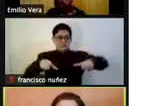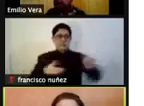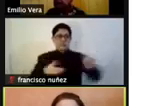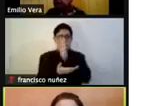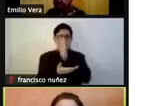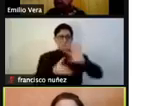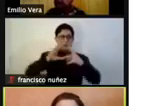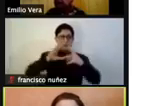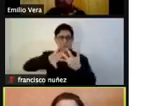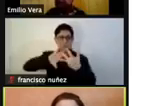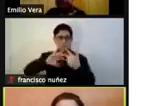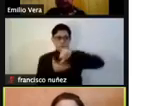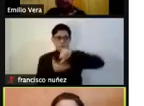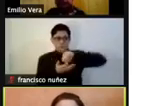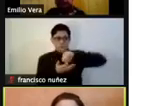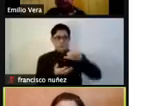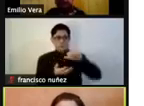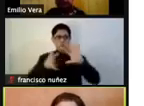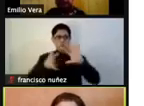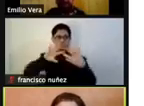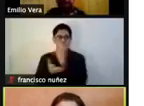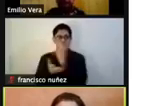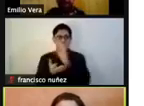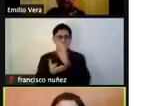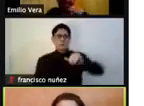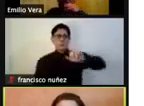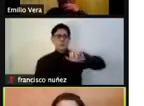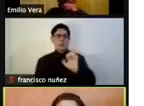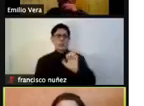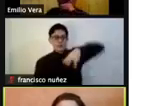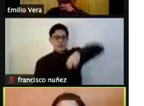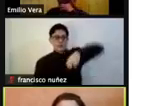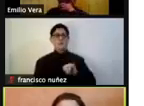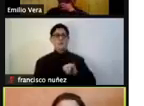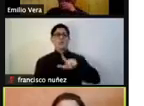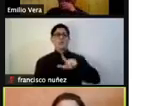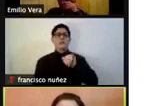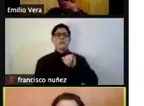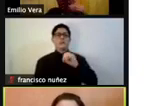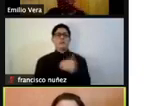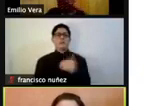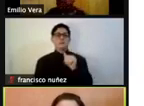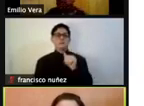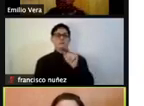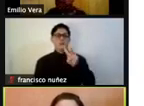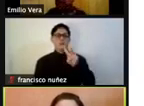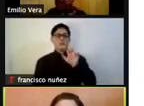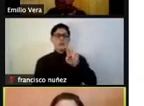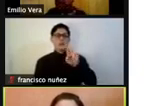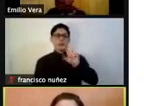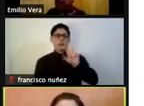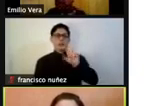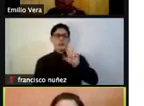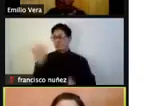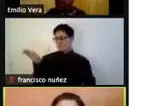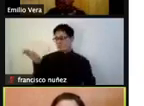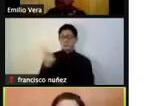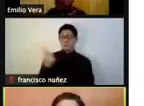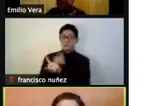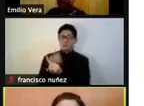Emilio Vera. Y profesor, usted nos estaba hablando del mar de Chile, que en algunas partes